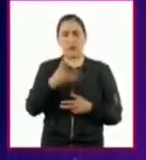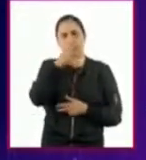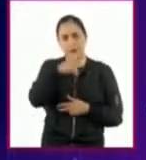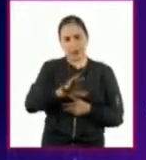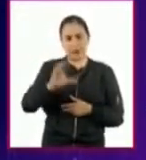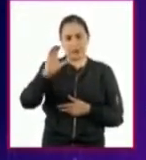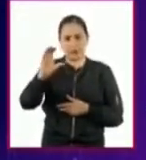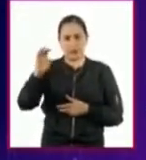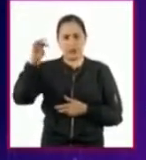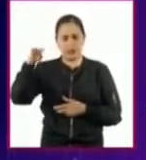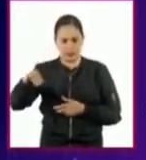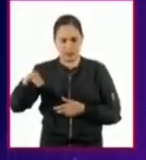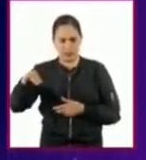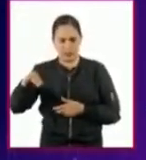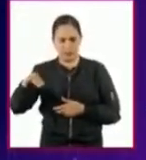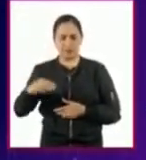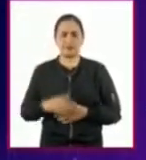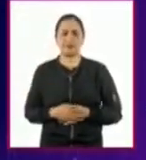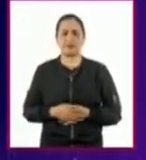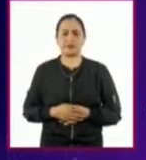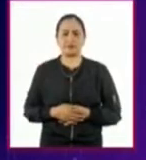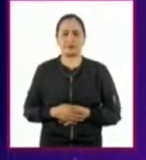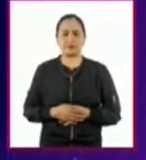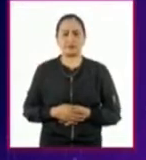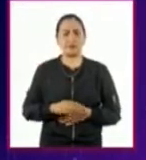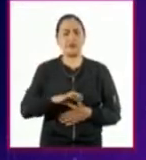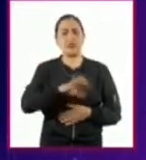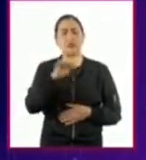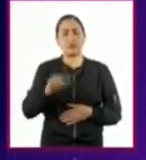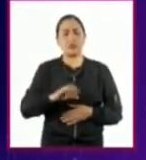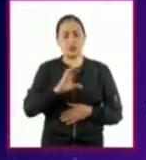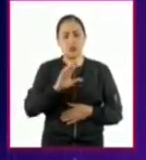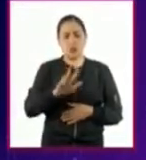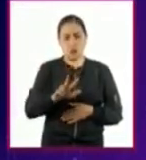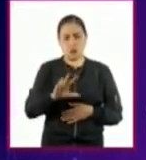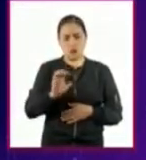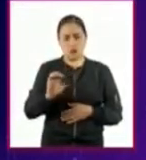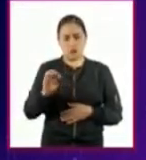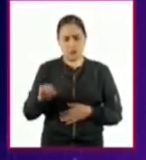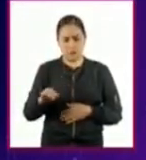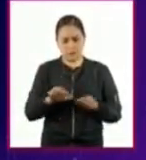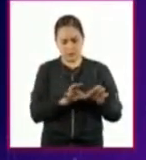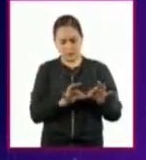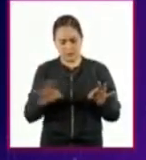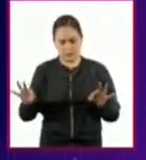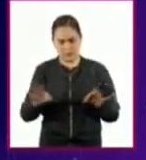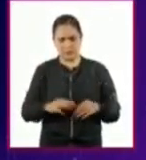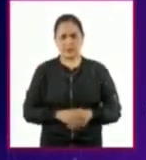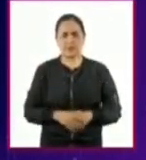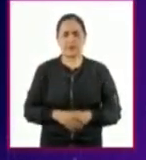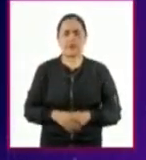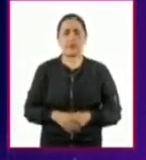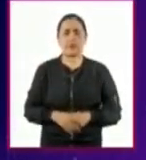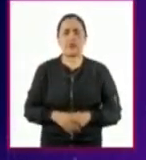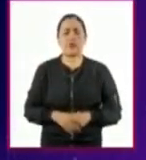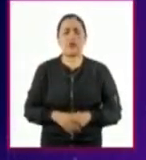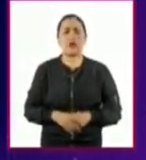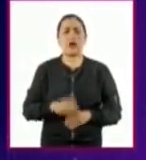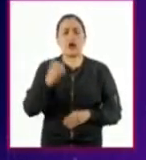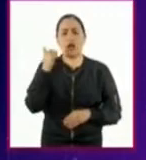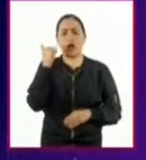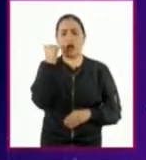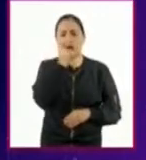opuesto al ángulo de 30 grados, trazó el lado de 8 centímetros. El tercer estudiante primero trazó el lado de